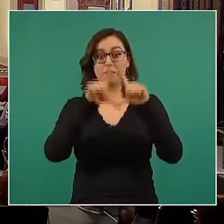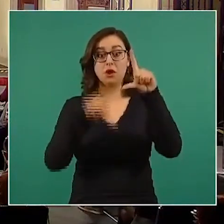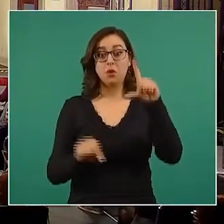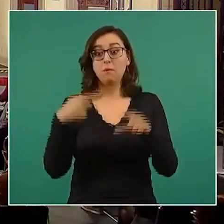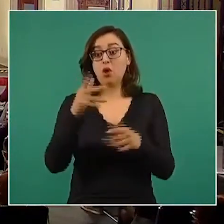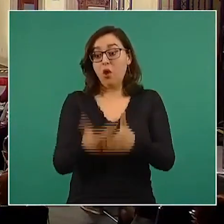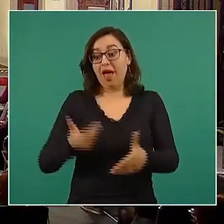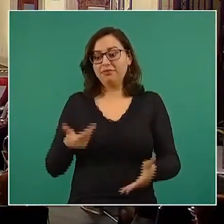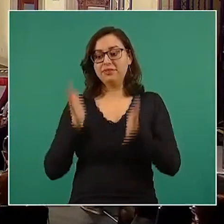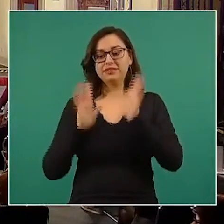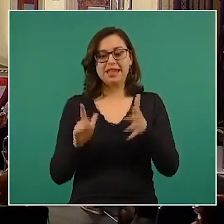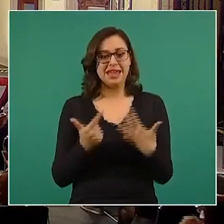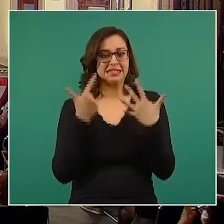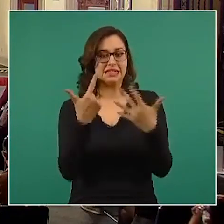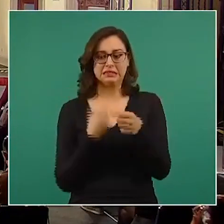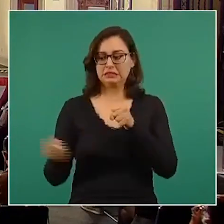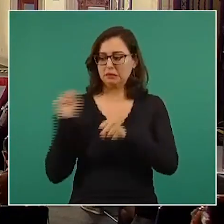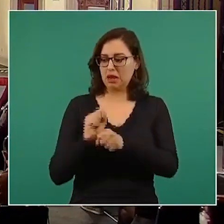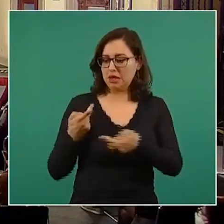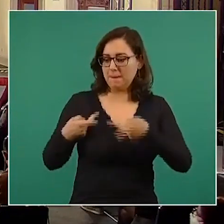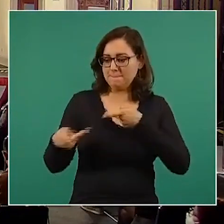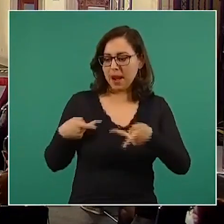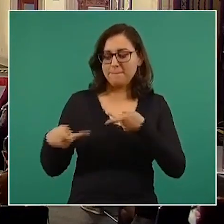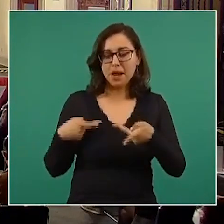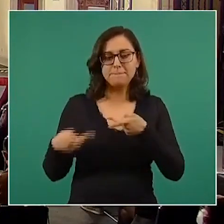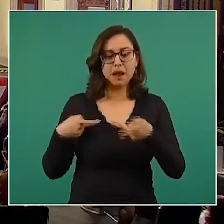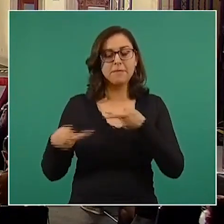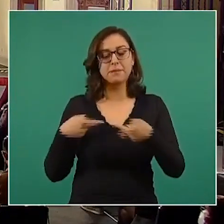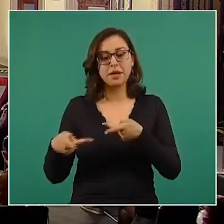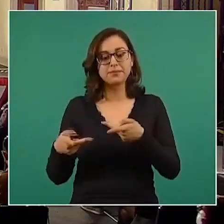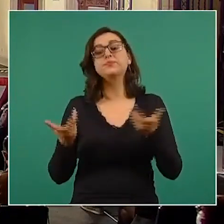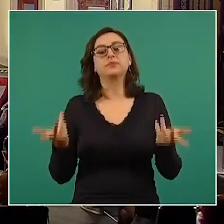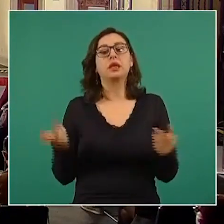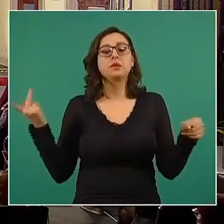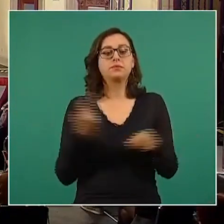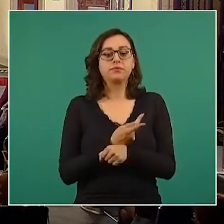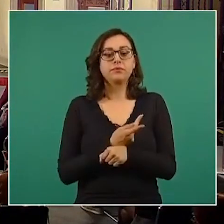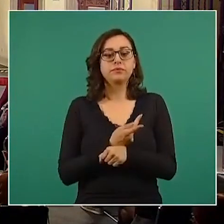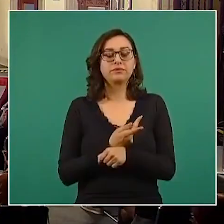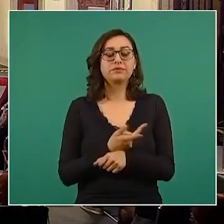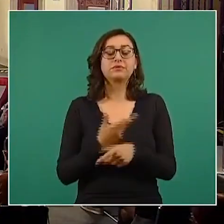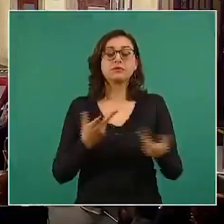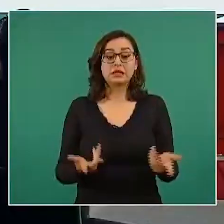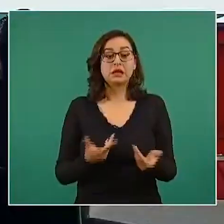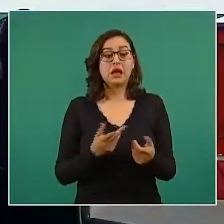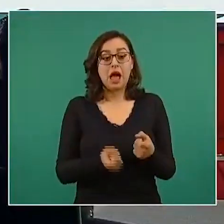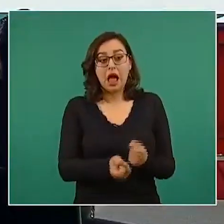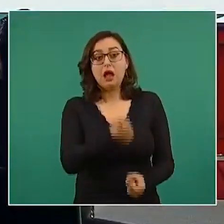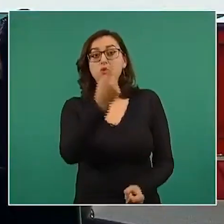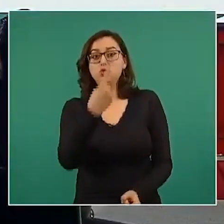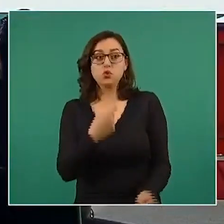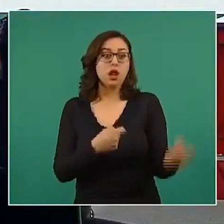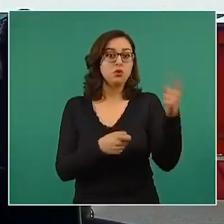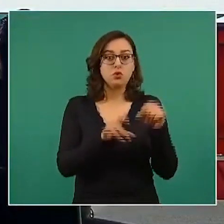primeros casos son susceptibles de ser contenidos porque son números pequeños. Cuando empiezan a